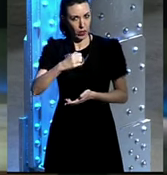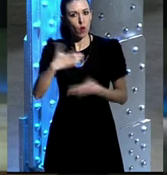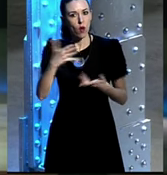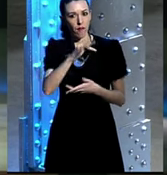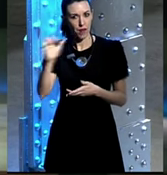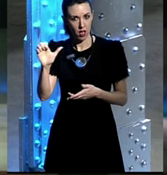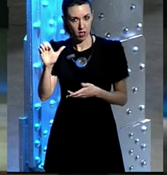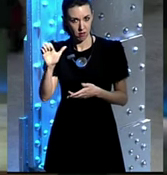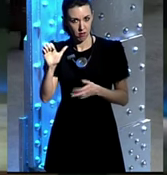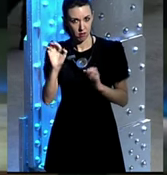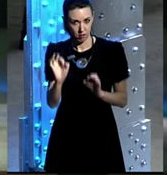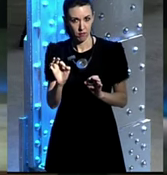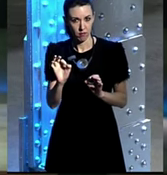fe.